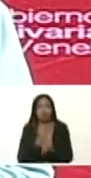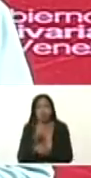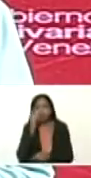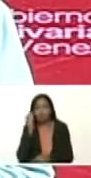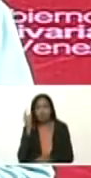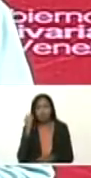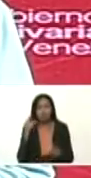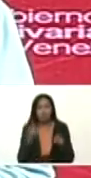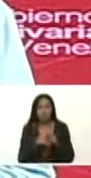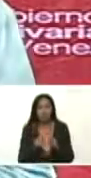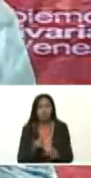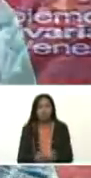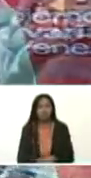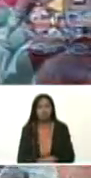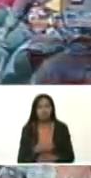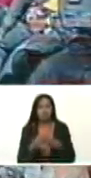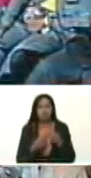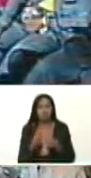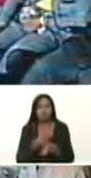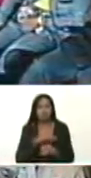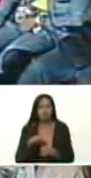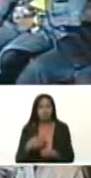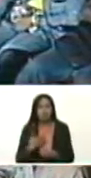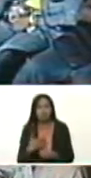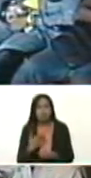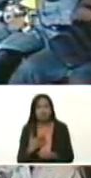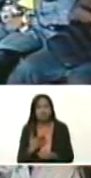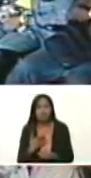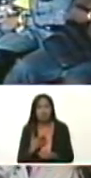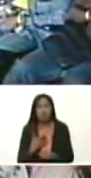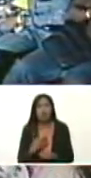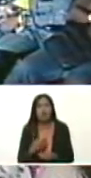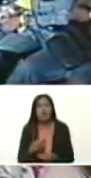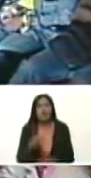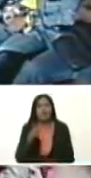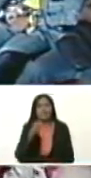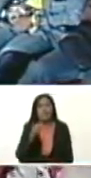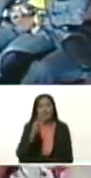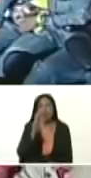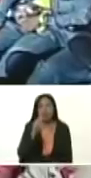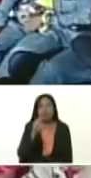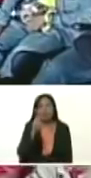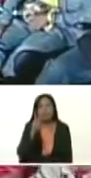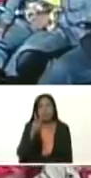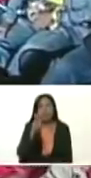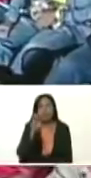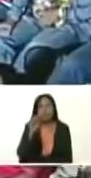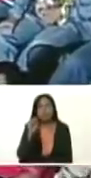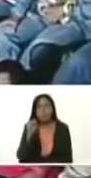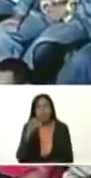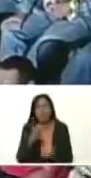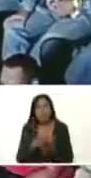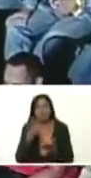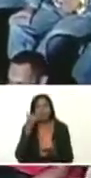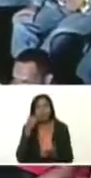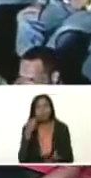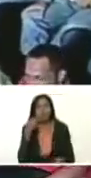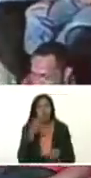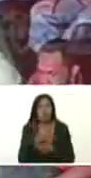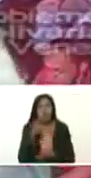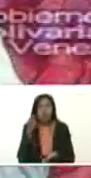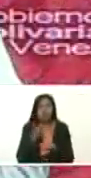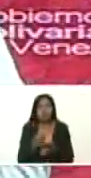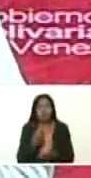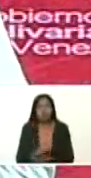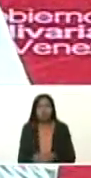trabajadores, como estamos haciendo en PDVSA, en Cantebé, en las empresas básicas. Yo he graduado, yo he ido, tengo tiempo de no